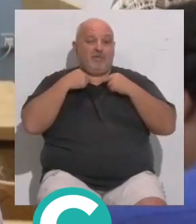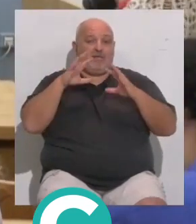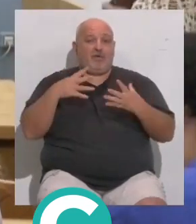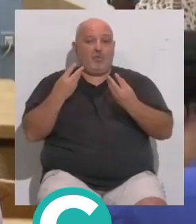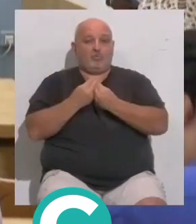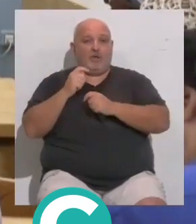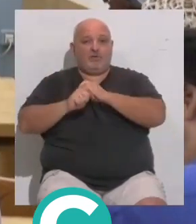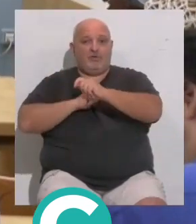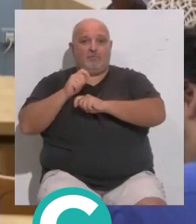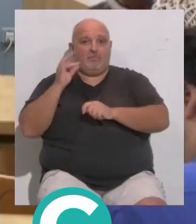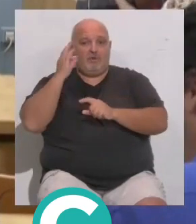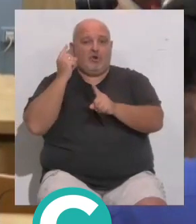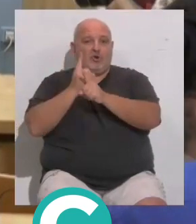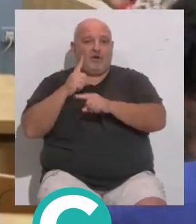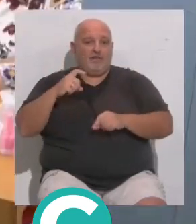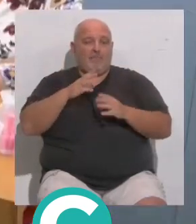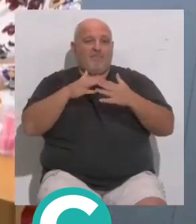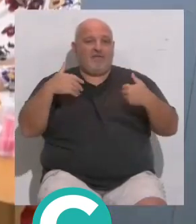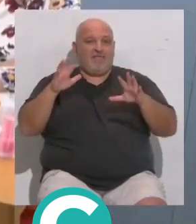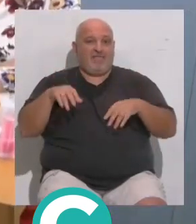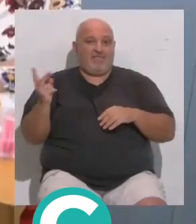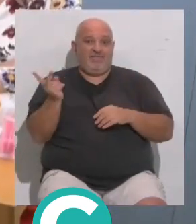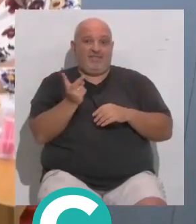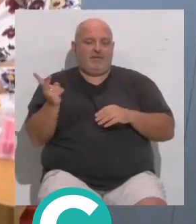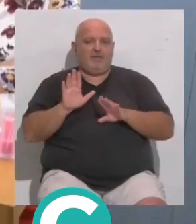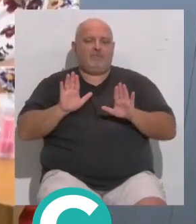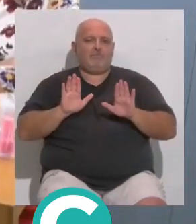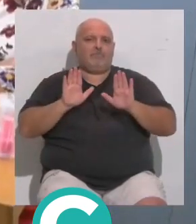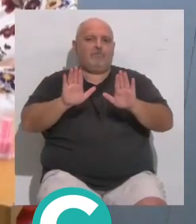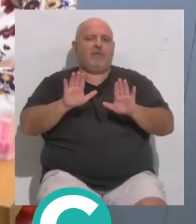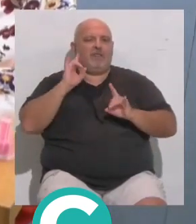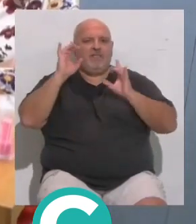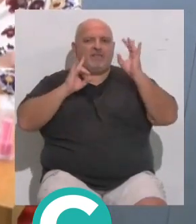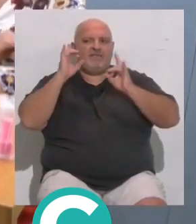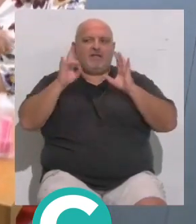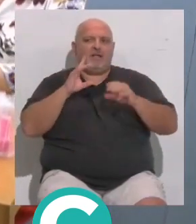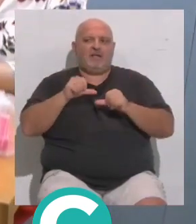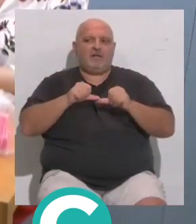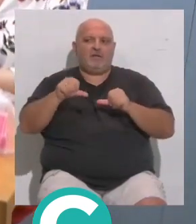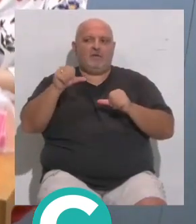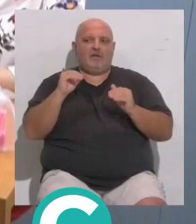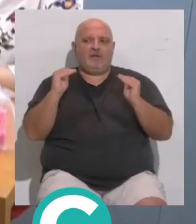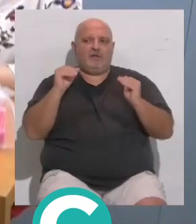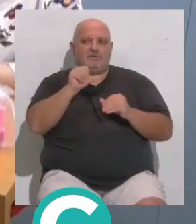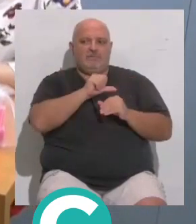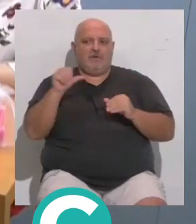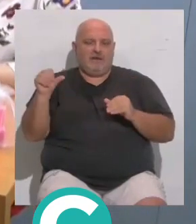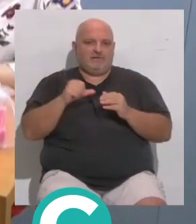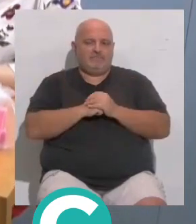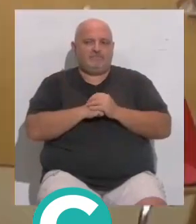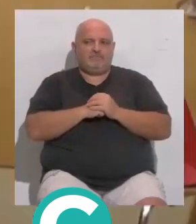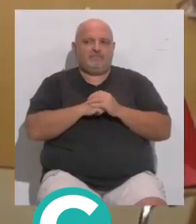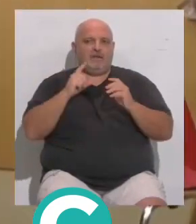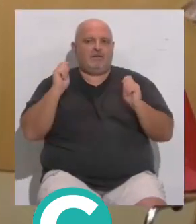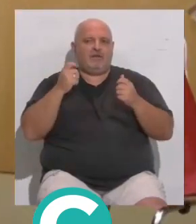junto a la Asociación de Mujeres con Cáncer Bahía de Cádiz han presentado una serie de iniciativas que se llevarán a cabo durante estas semanas. Bajo